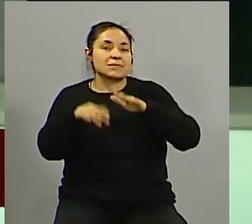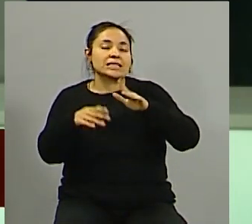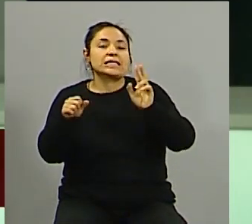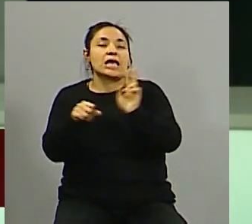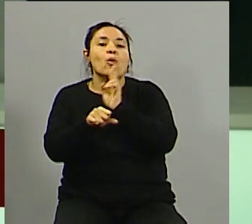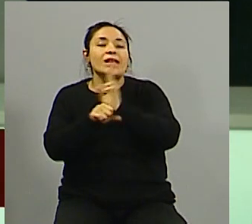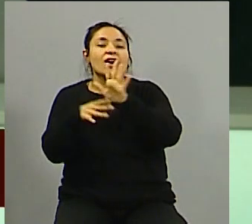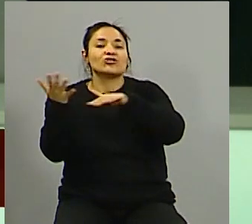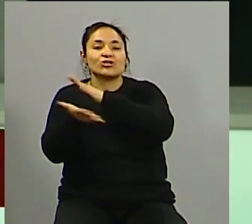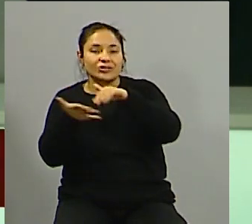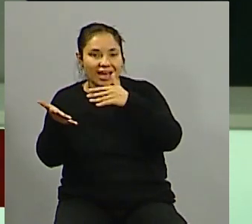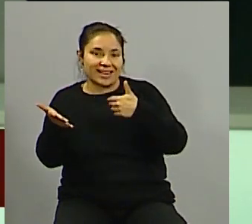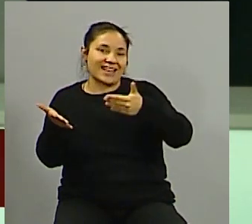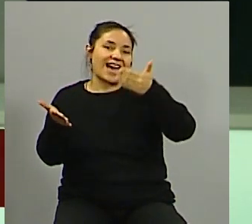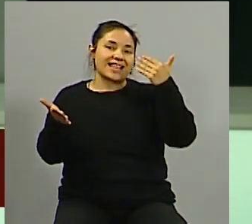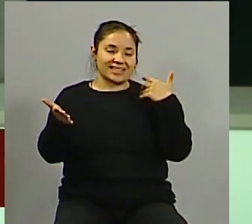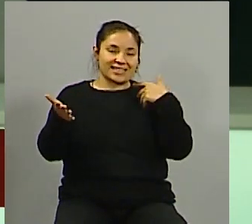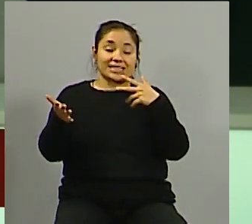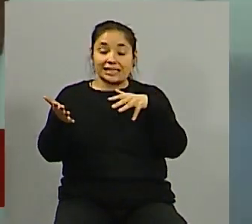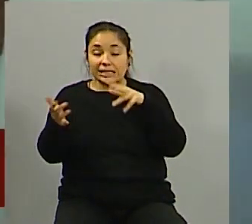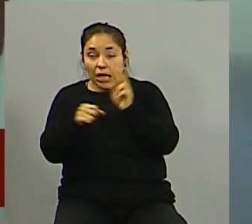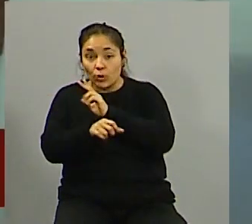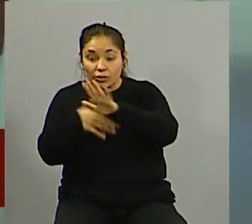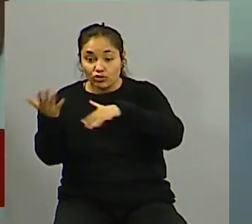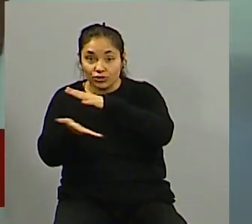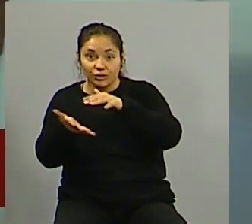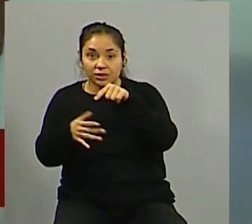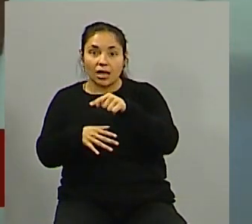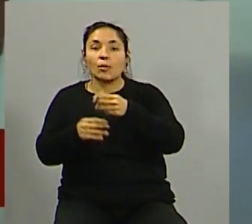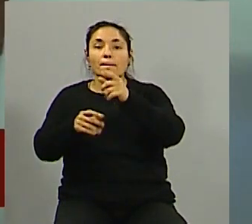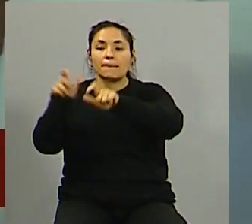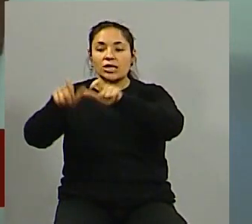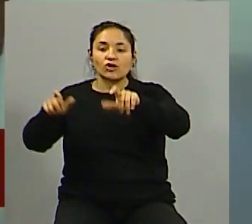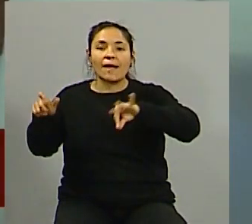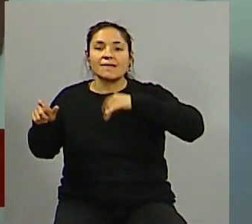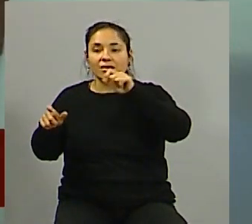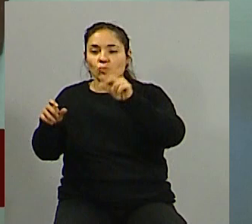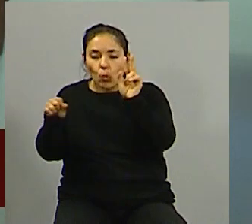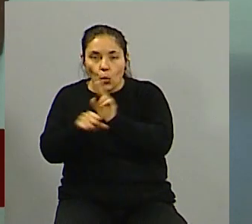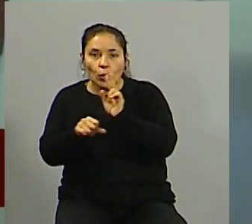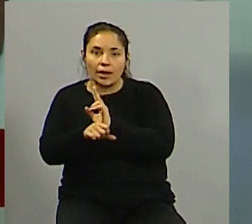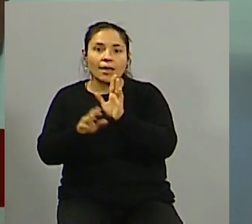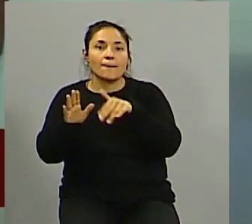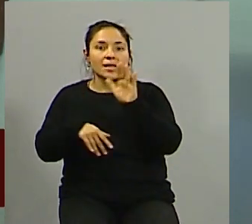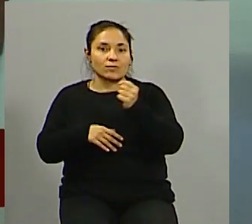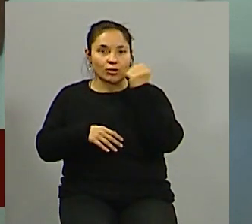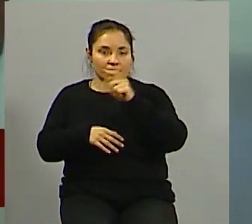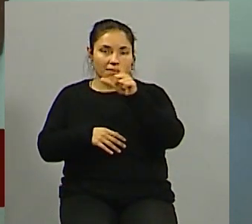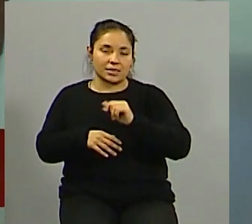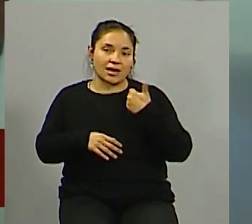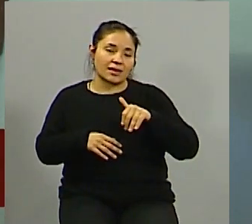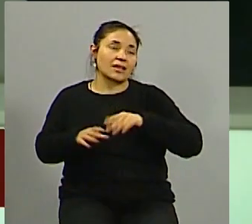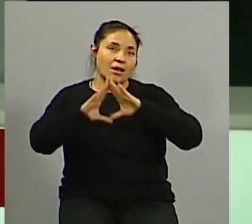fue la previsión social, digamos, Sí. ¿no? La seguridad social hoy en día atiende contingencia de la vida de las personas, ¿no? Eso es la definición de seguridad social en Argentina y en el